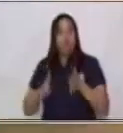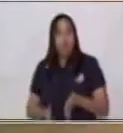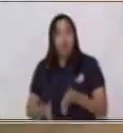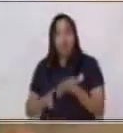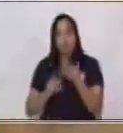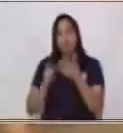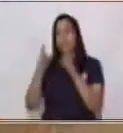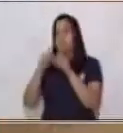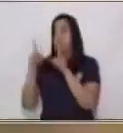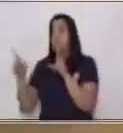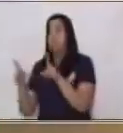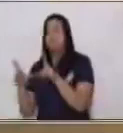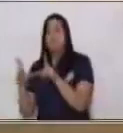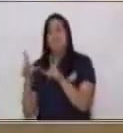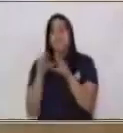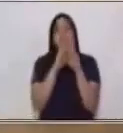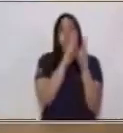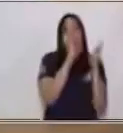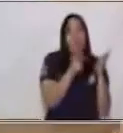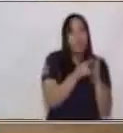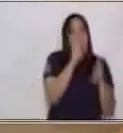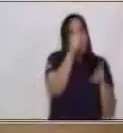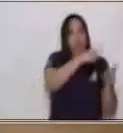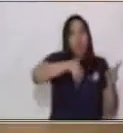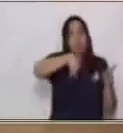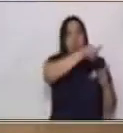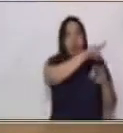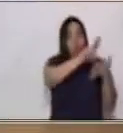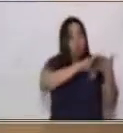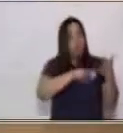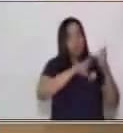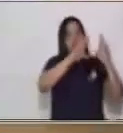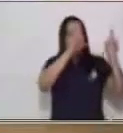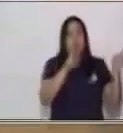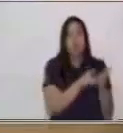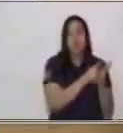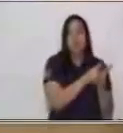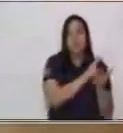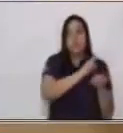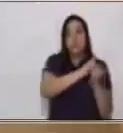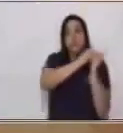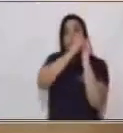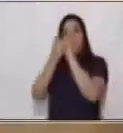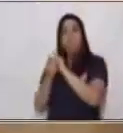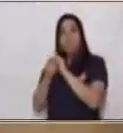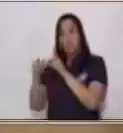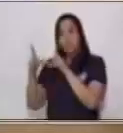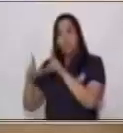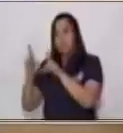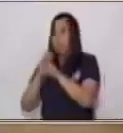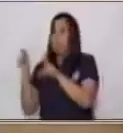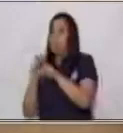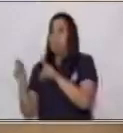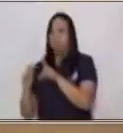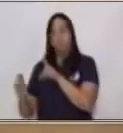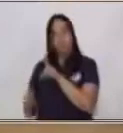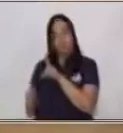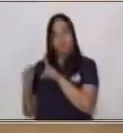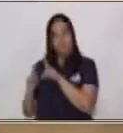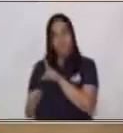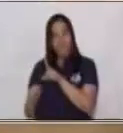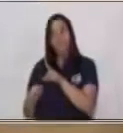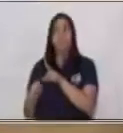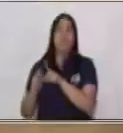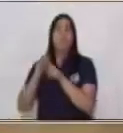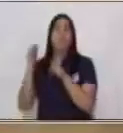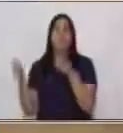ahí un resumen, valga la redundancia, acerca de la obra. Y por último tenemos un resumen de prensa.